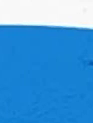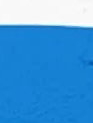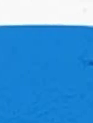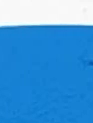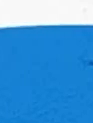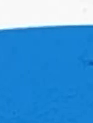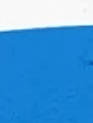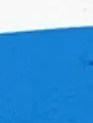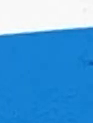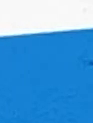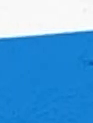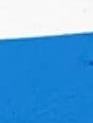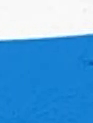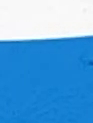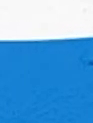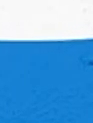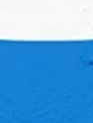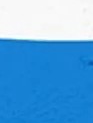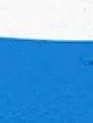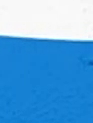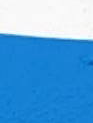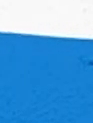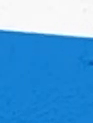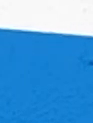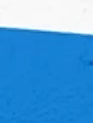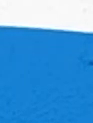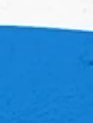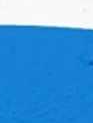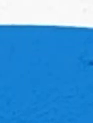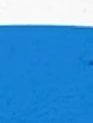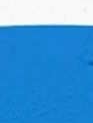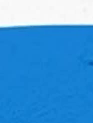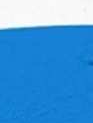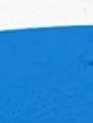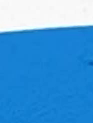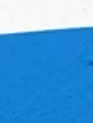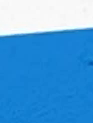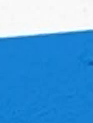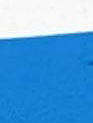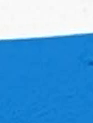esperanza de cumplir tus sueños. Bienvenidos al sorteo Loto.